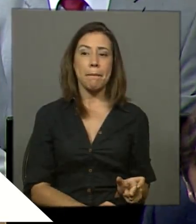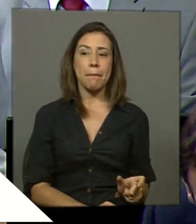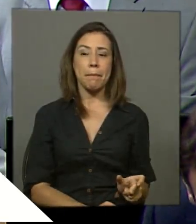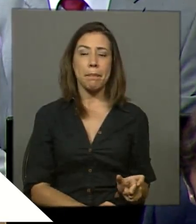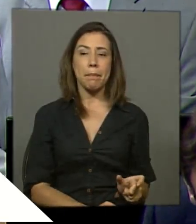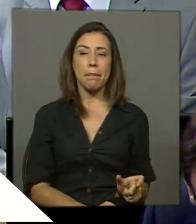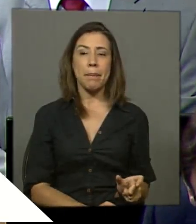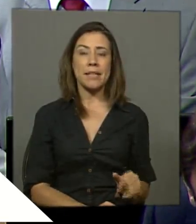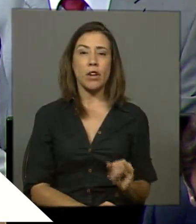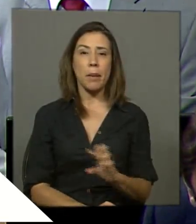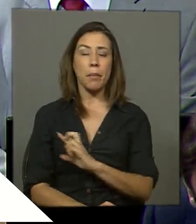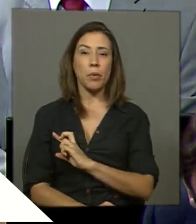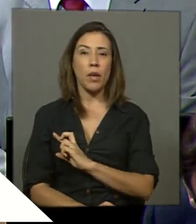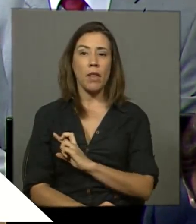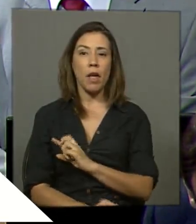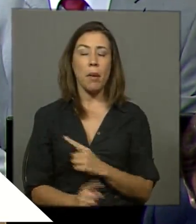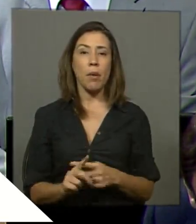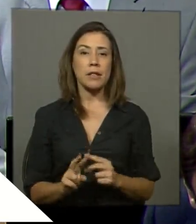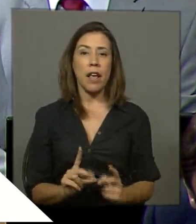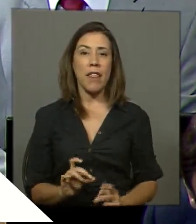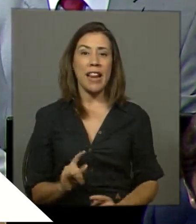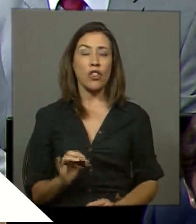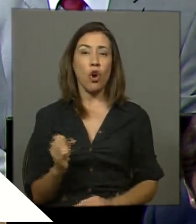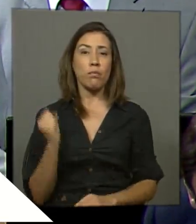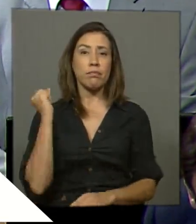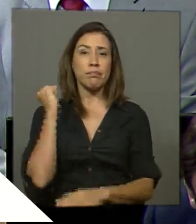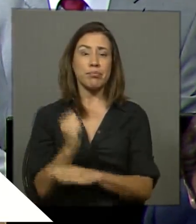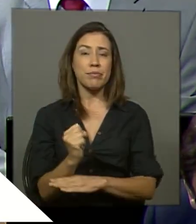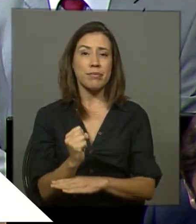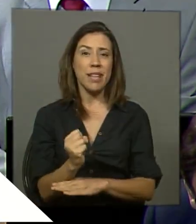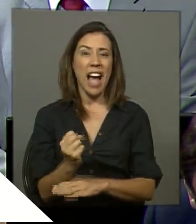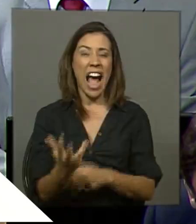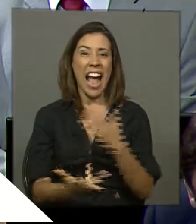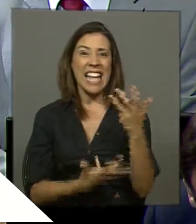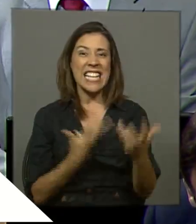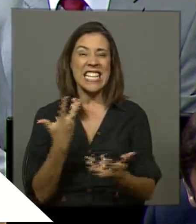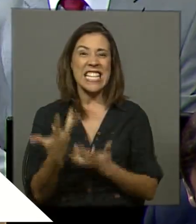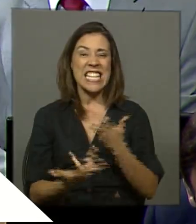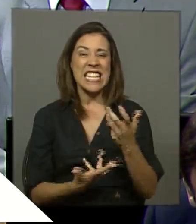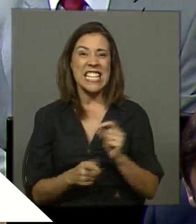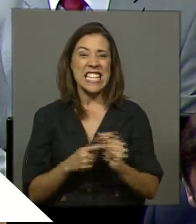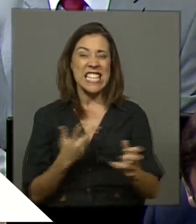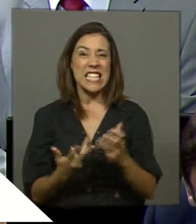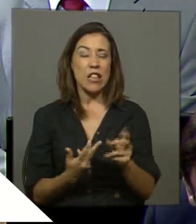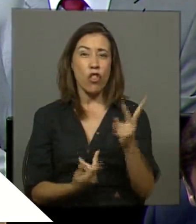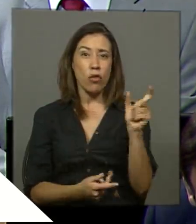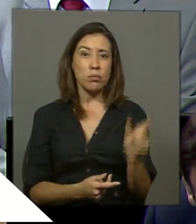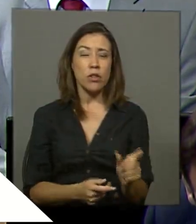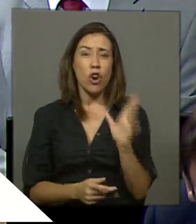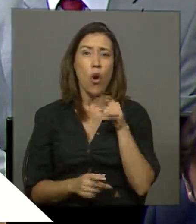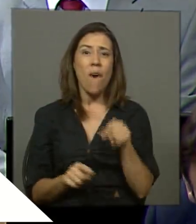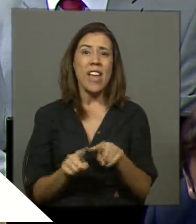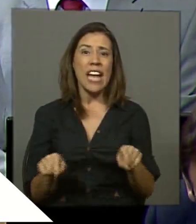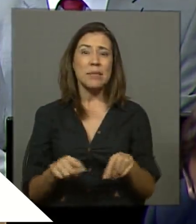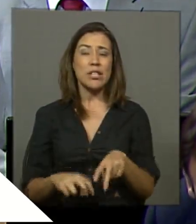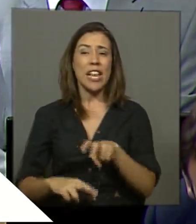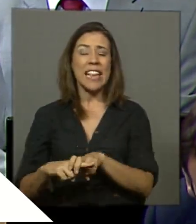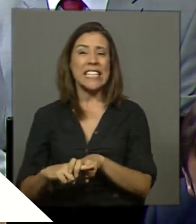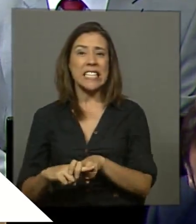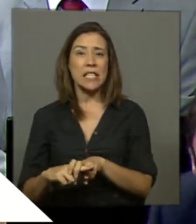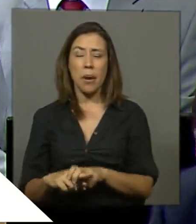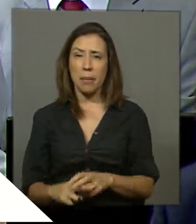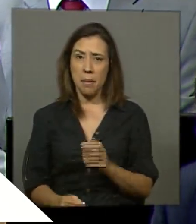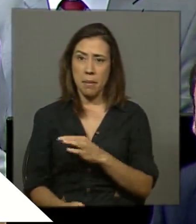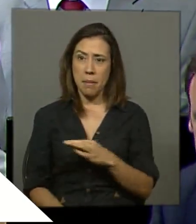que está imputada por cometer un delito de asesinato por incendio porque no había espacio en la silla